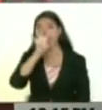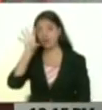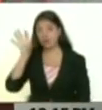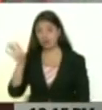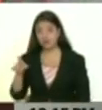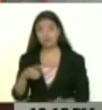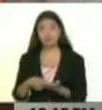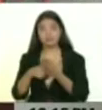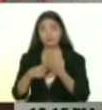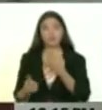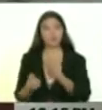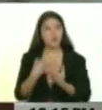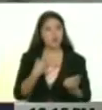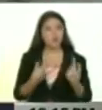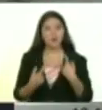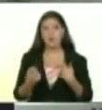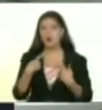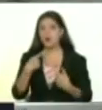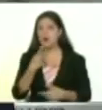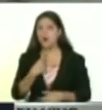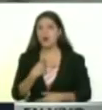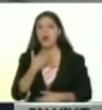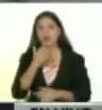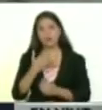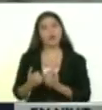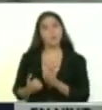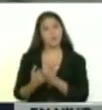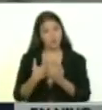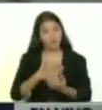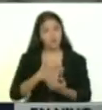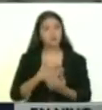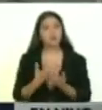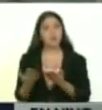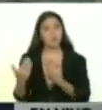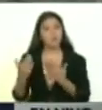OPEP, recibimos muestras de apoyo